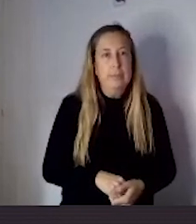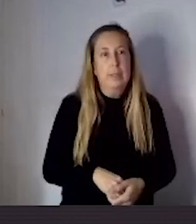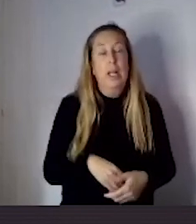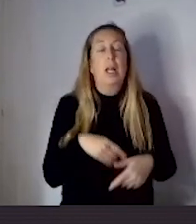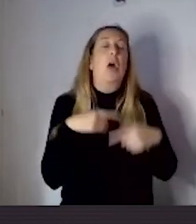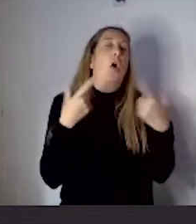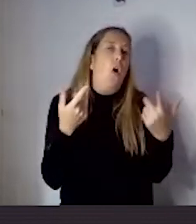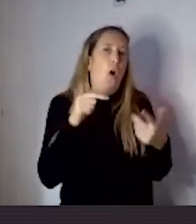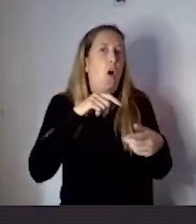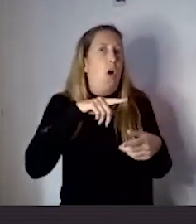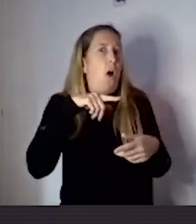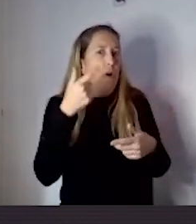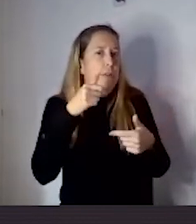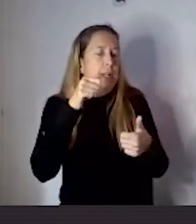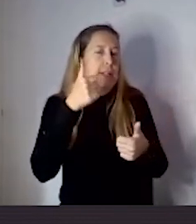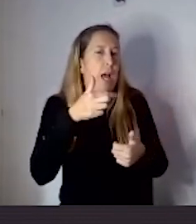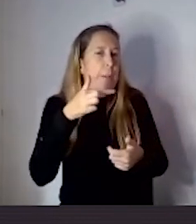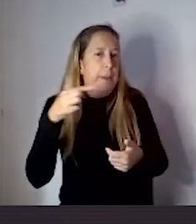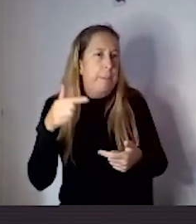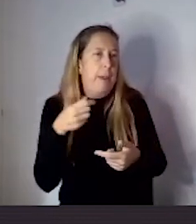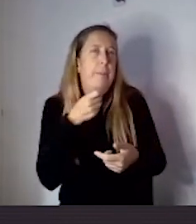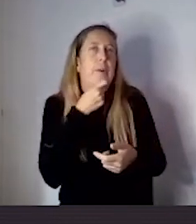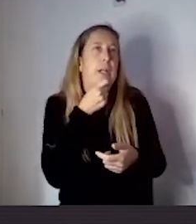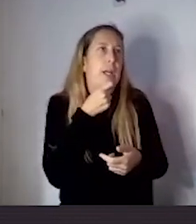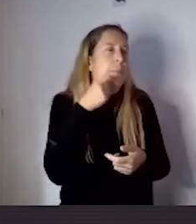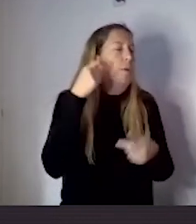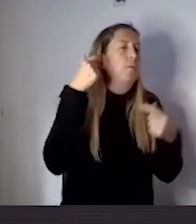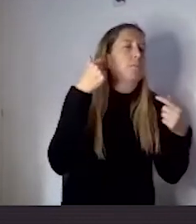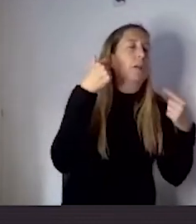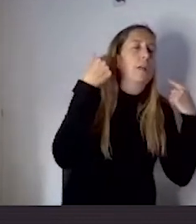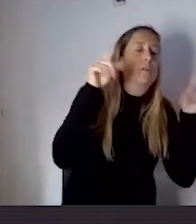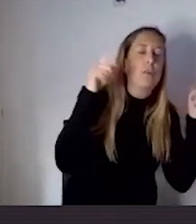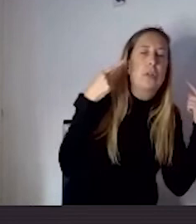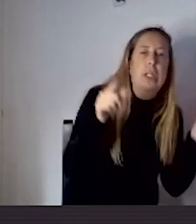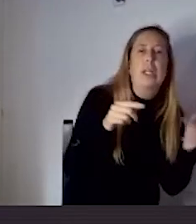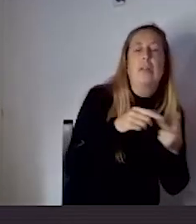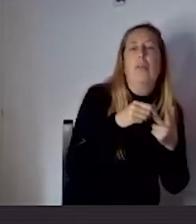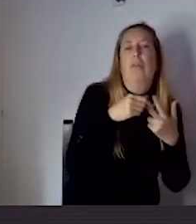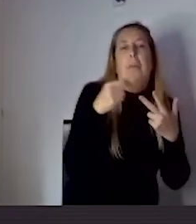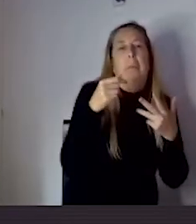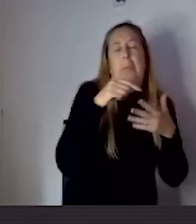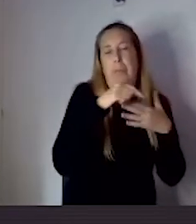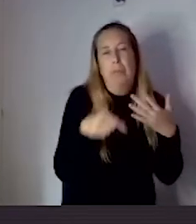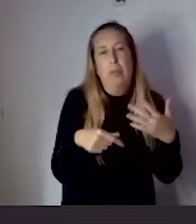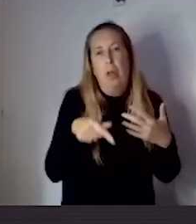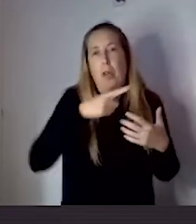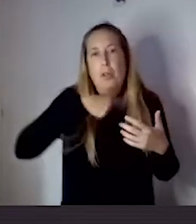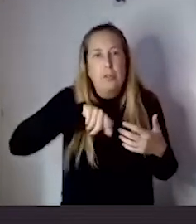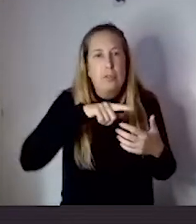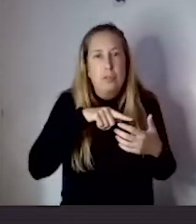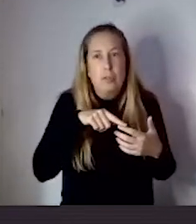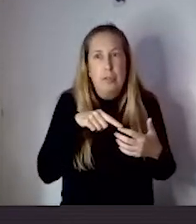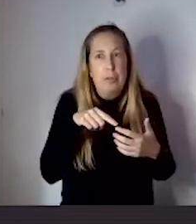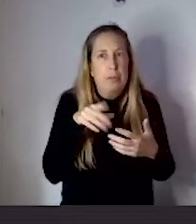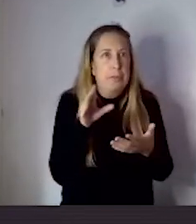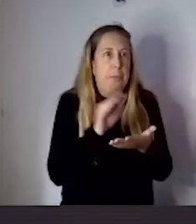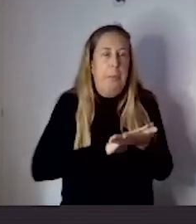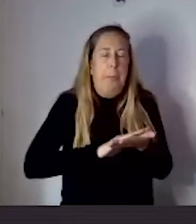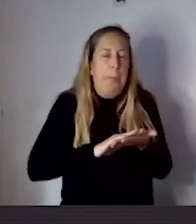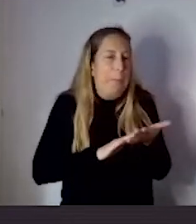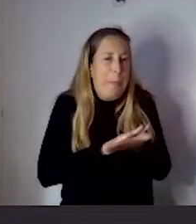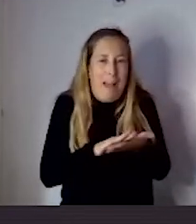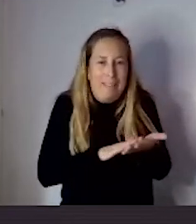y otros elementos sensoriales para entrenar a la gente usamos algo tan básico y abstracto como el color